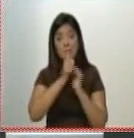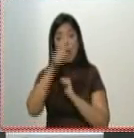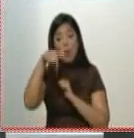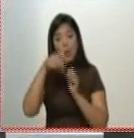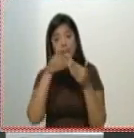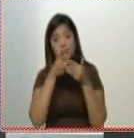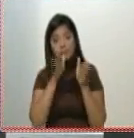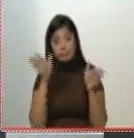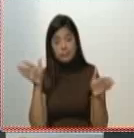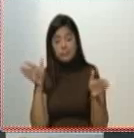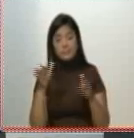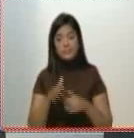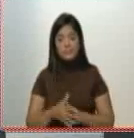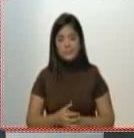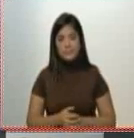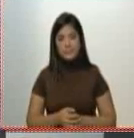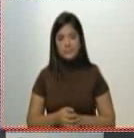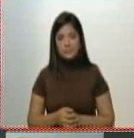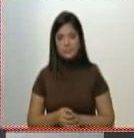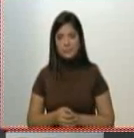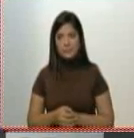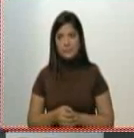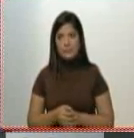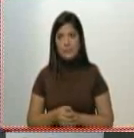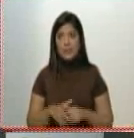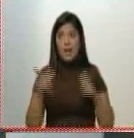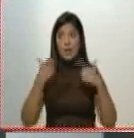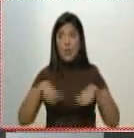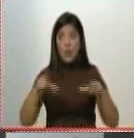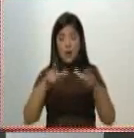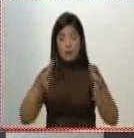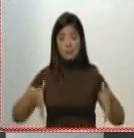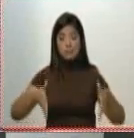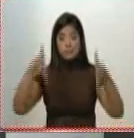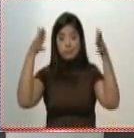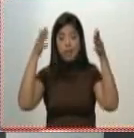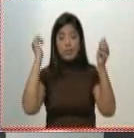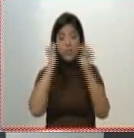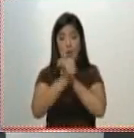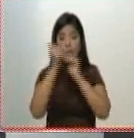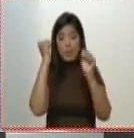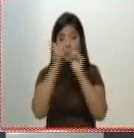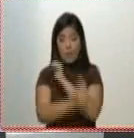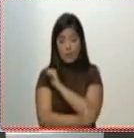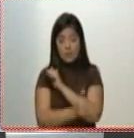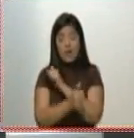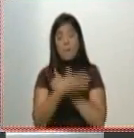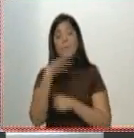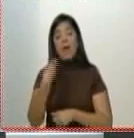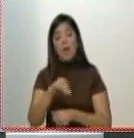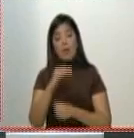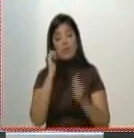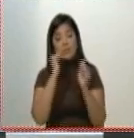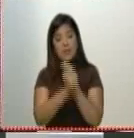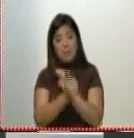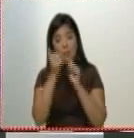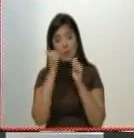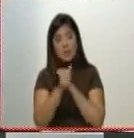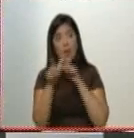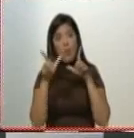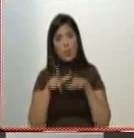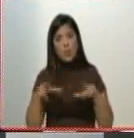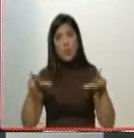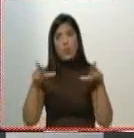inauguradas las residencias de los atletas, para jóvenes atletas. Es un espacio,